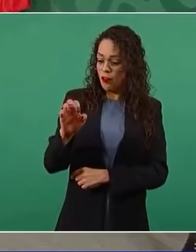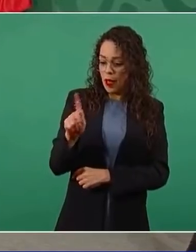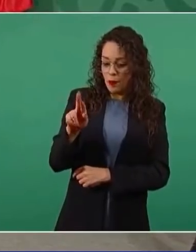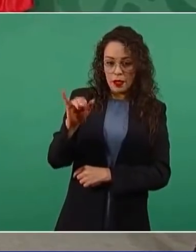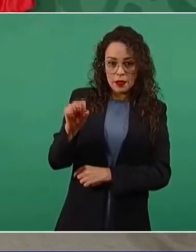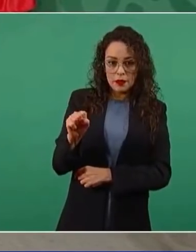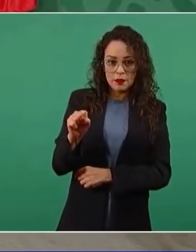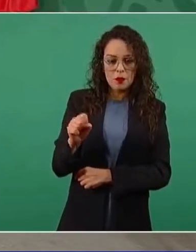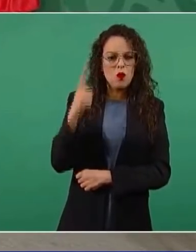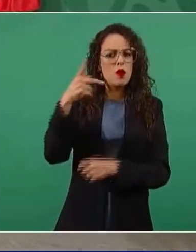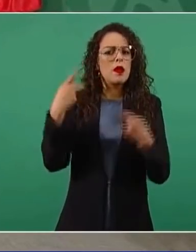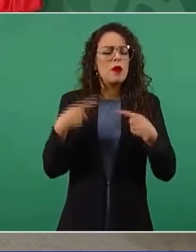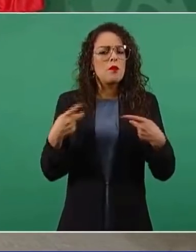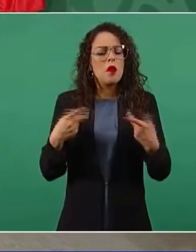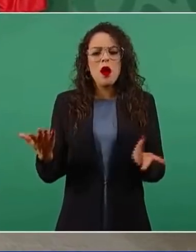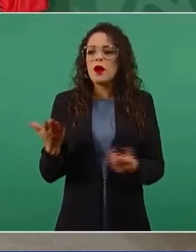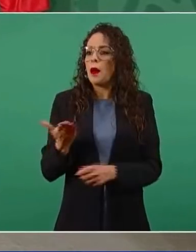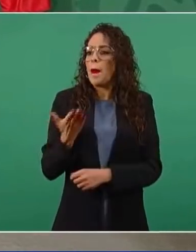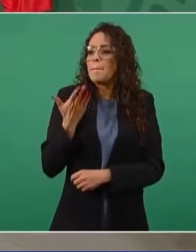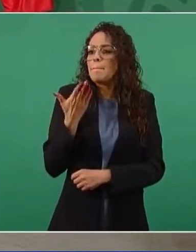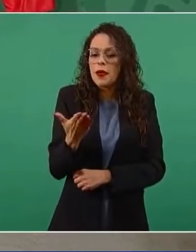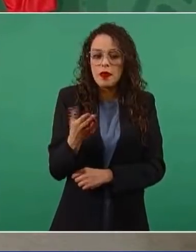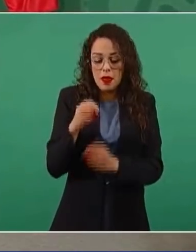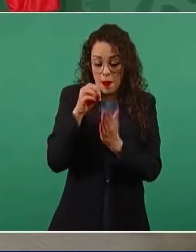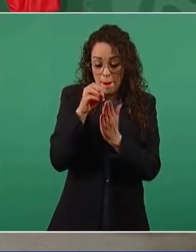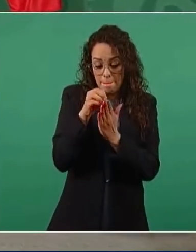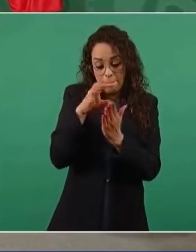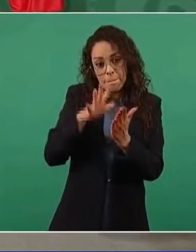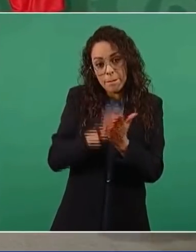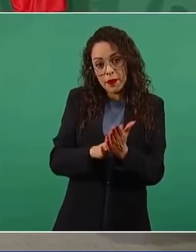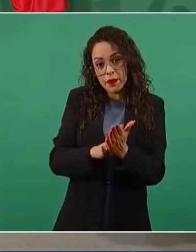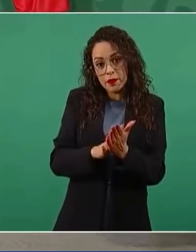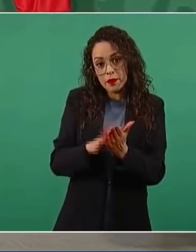Alguien solicitaba un registro,